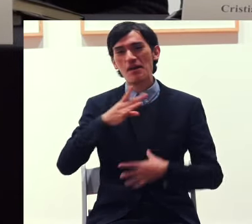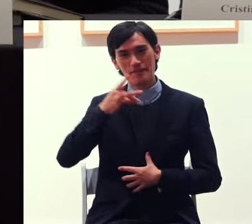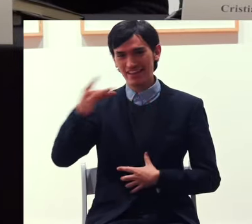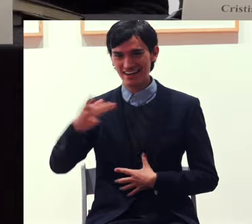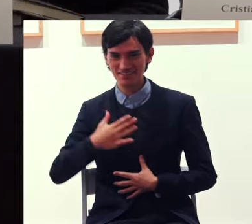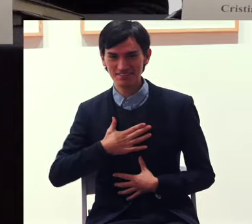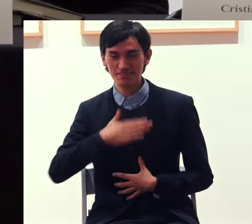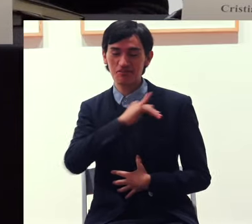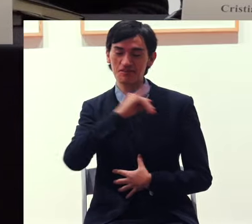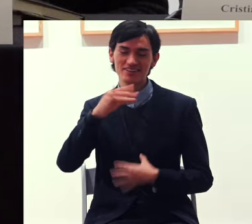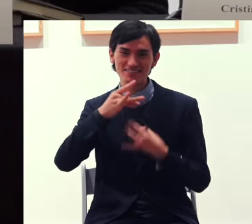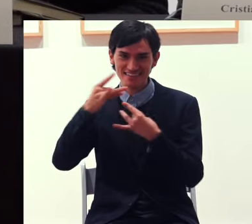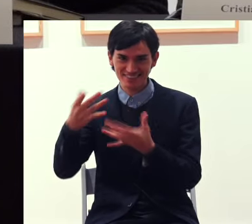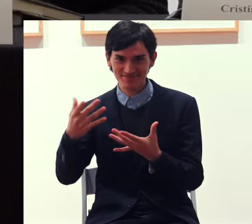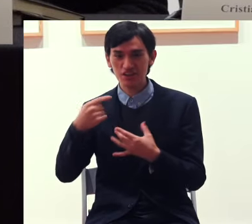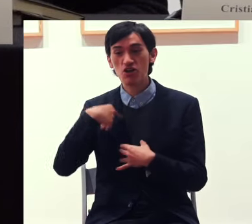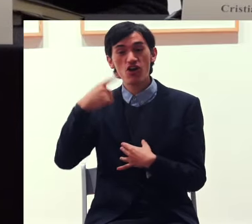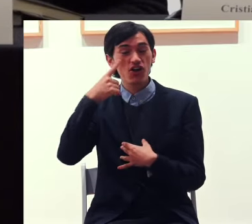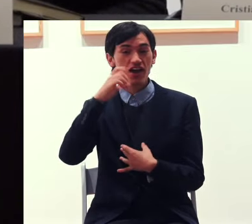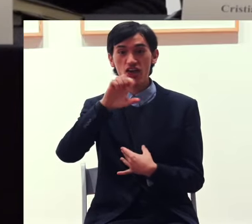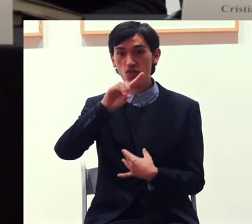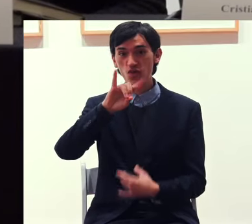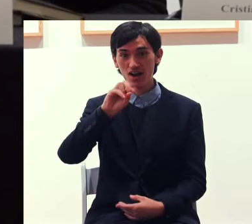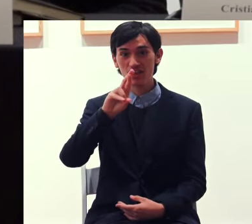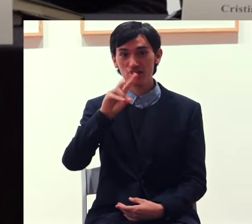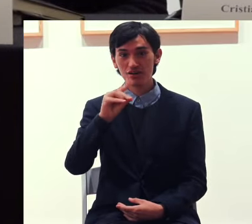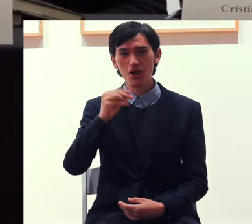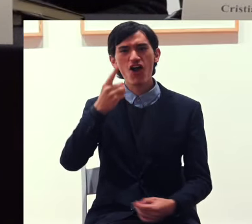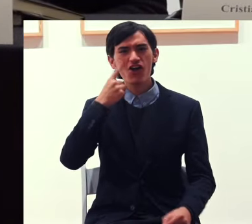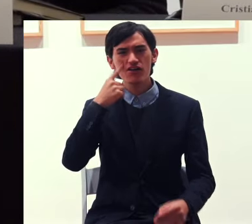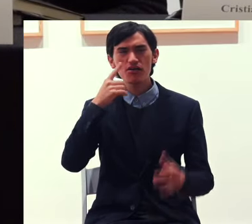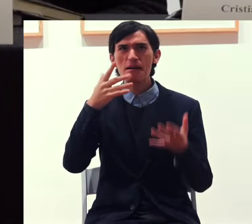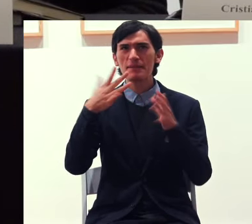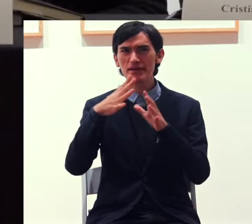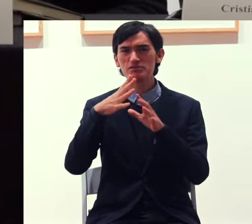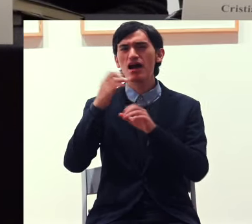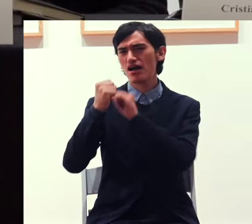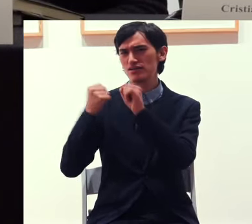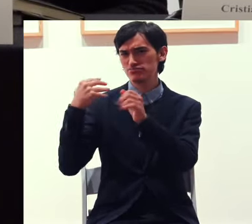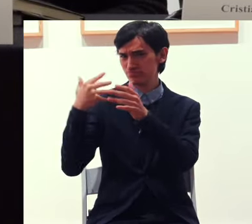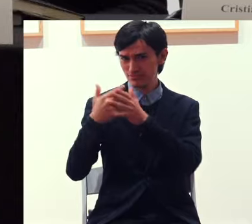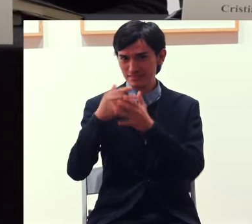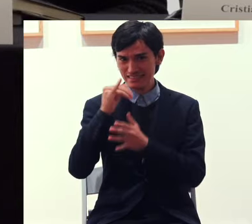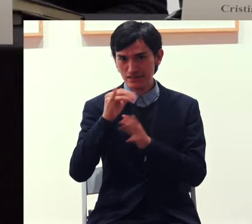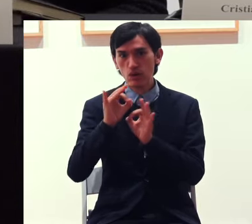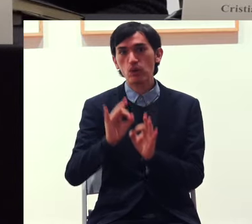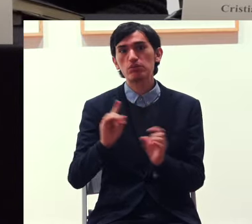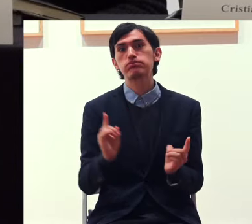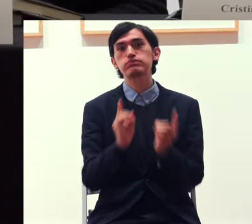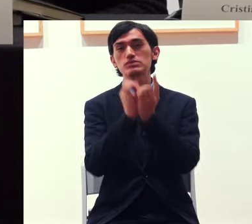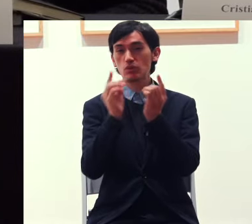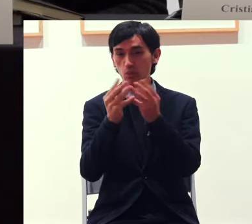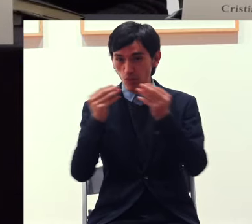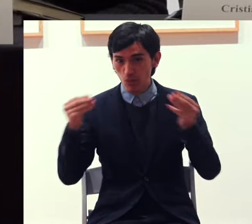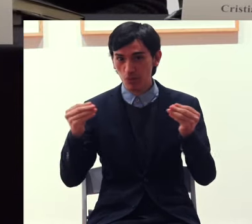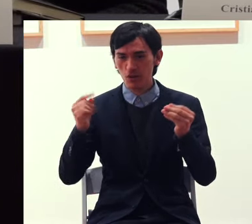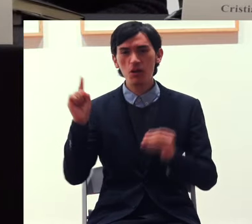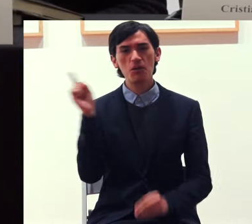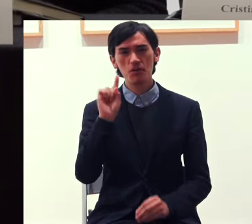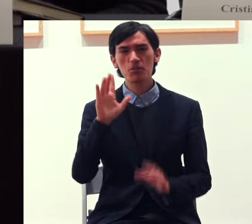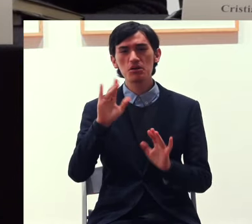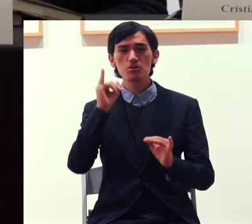pero me invitaron finalmente. Bueno, conozco a Eduardo, lo conocemos desde hace bastante. No nos hemos